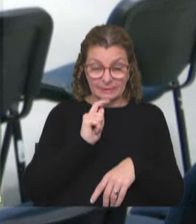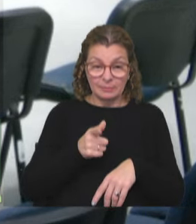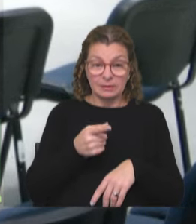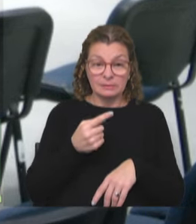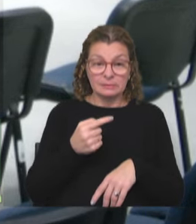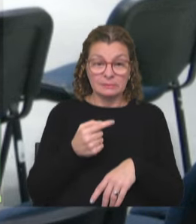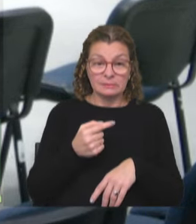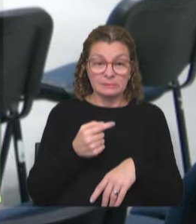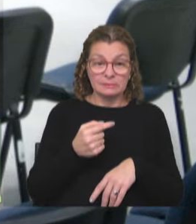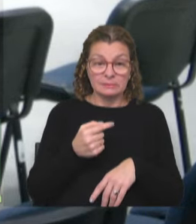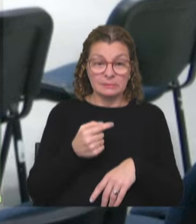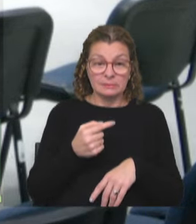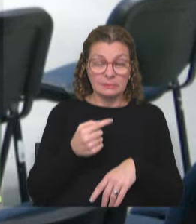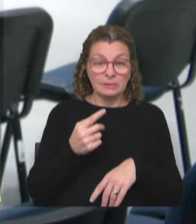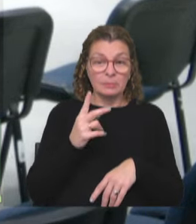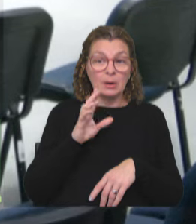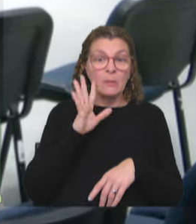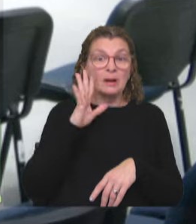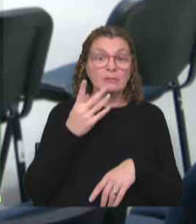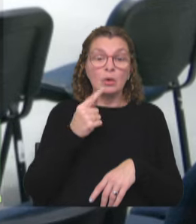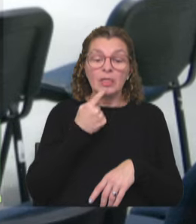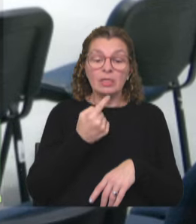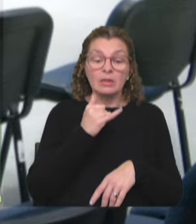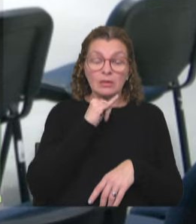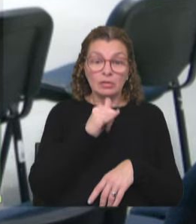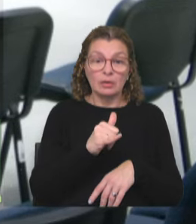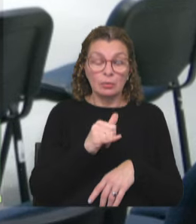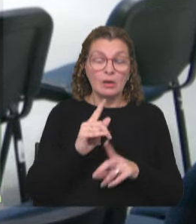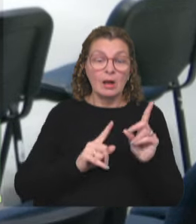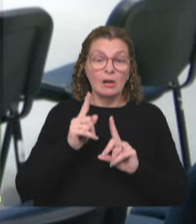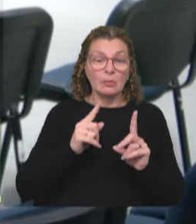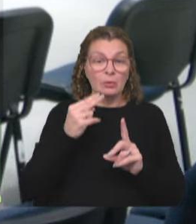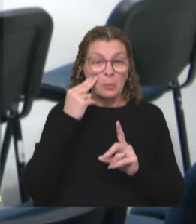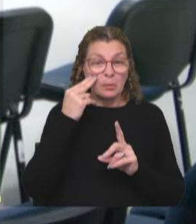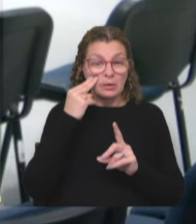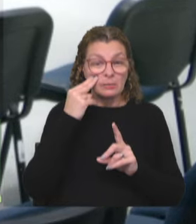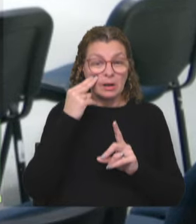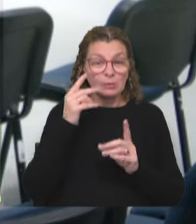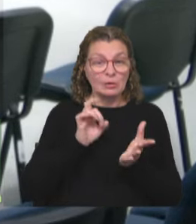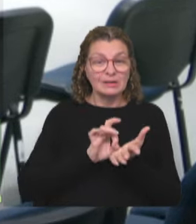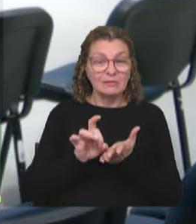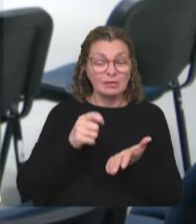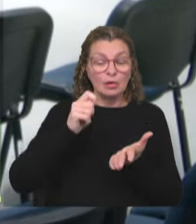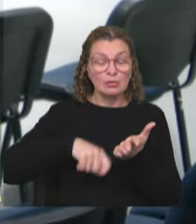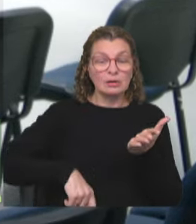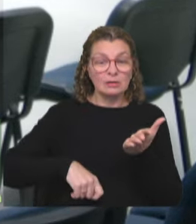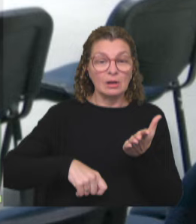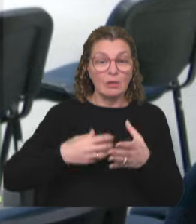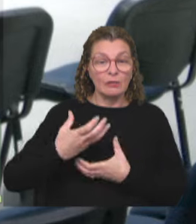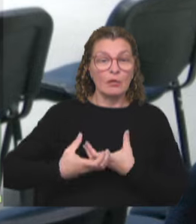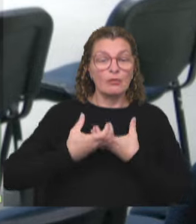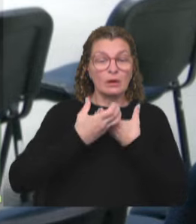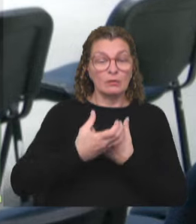a una presunta denuncia por algunos materiales y algunos servicios contratados por bomberos